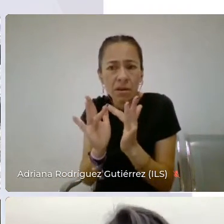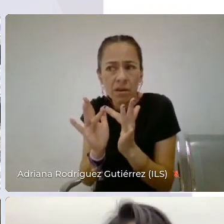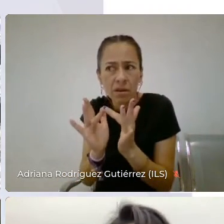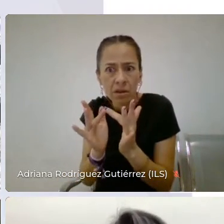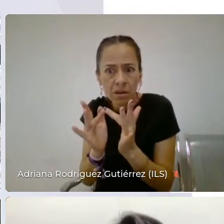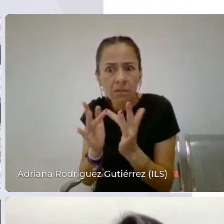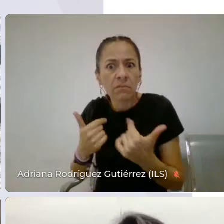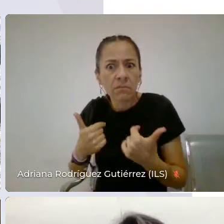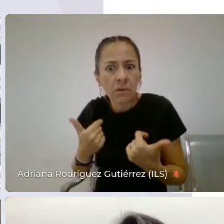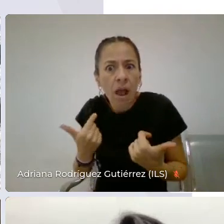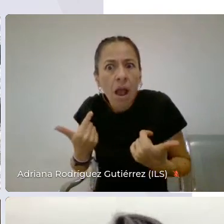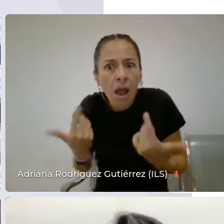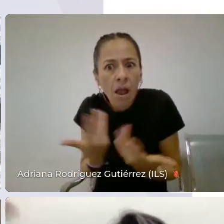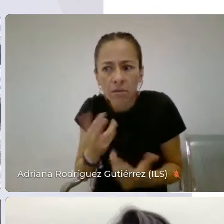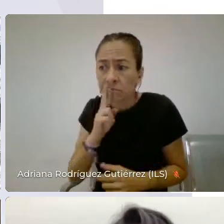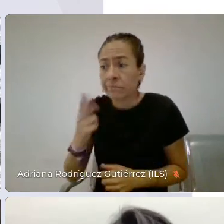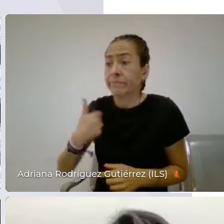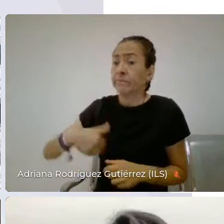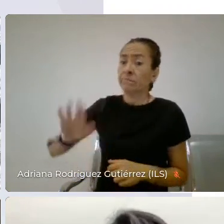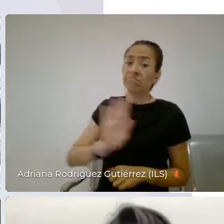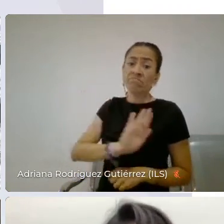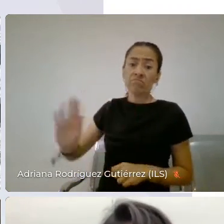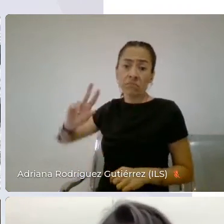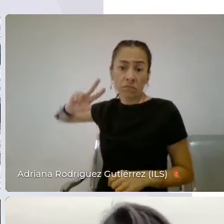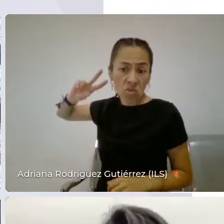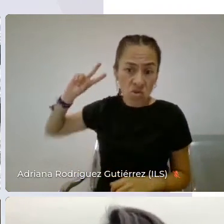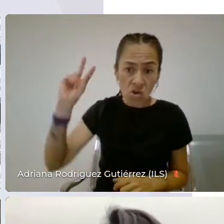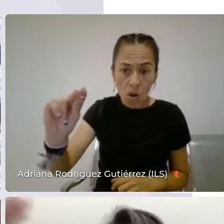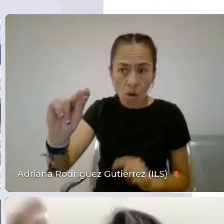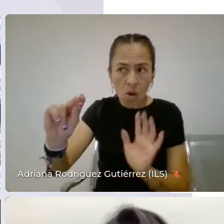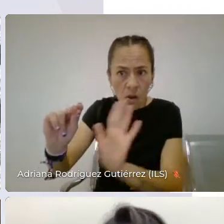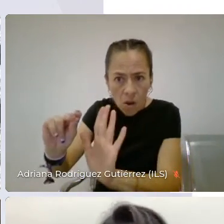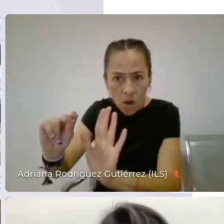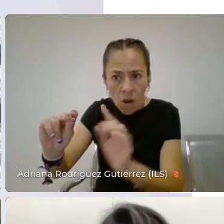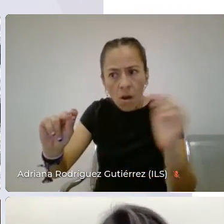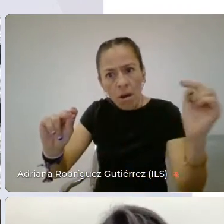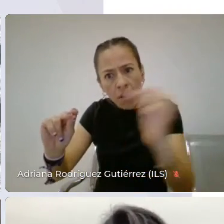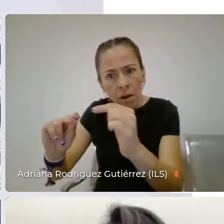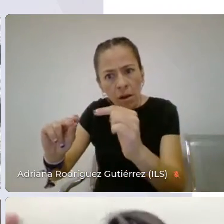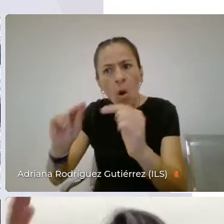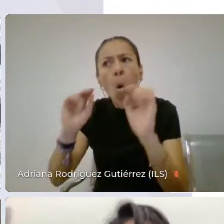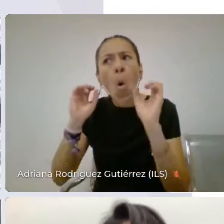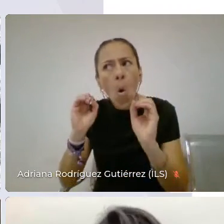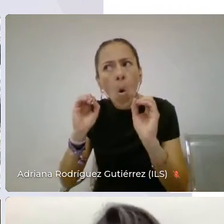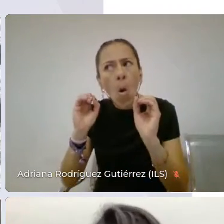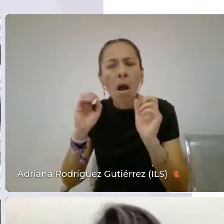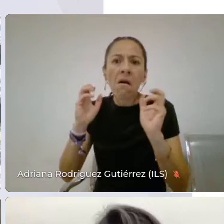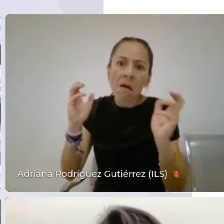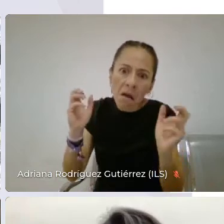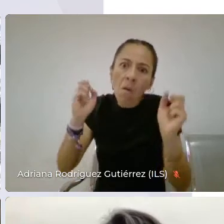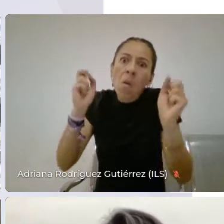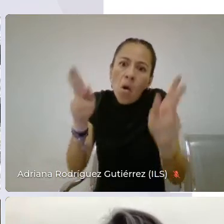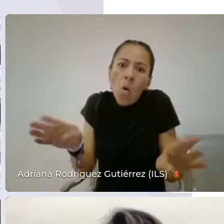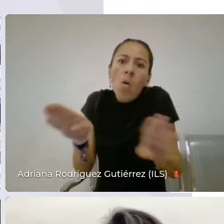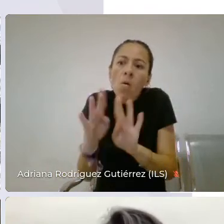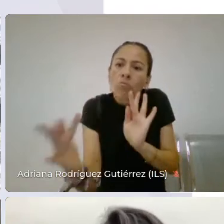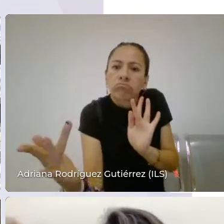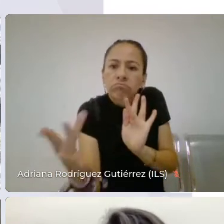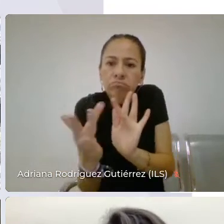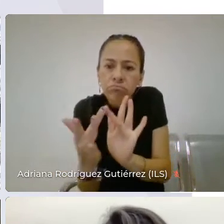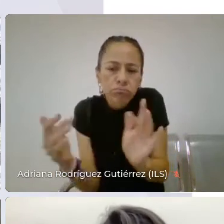reinvento mis canales para que sean accesibles a su realidad a través de un WhatsApp? Bueno, la segunda.